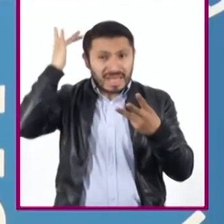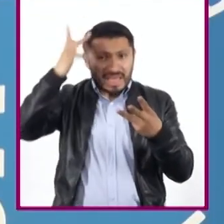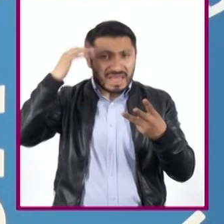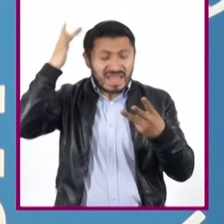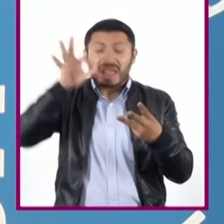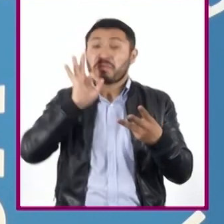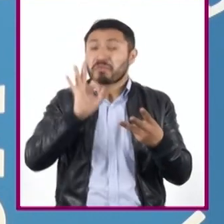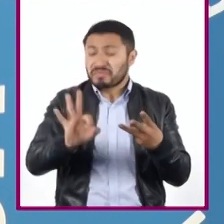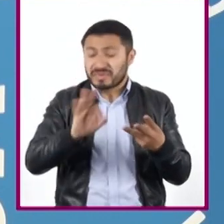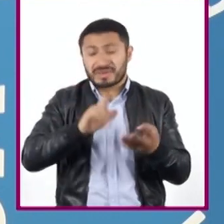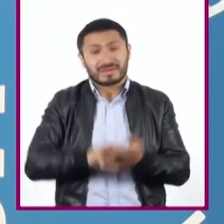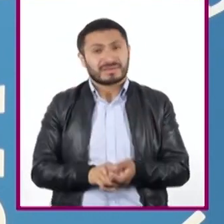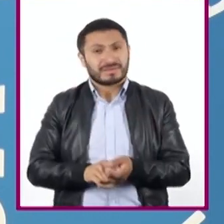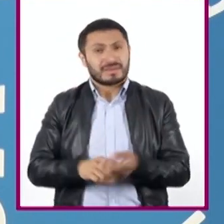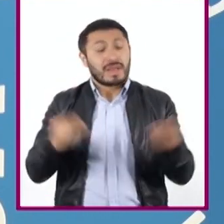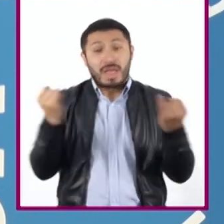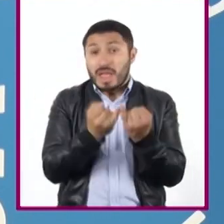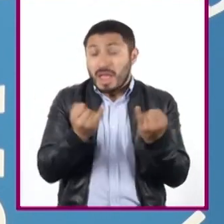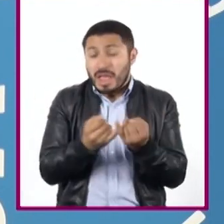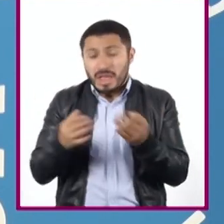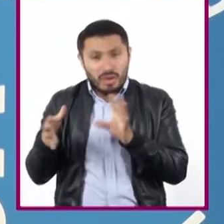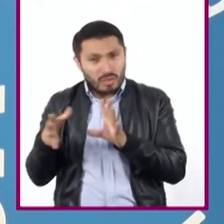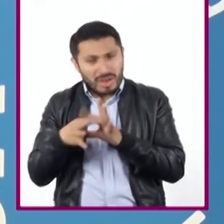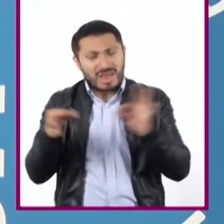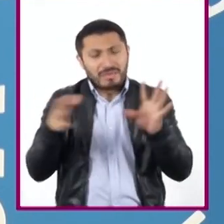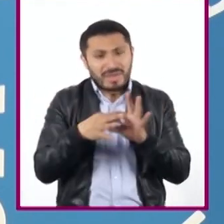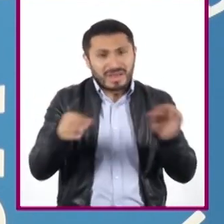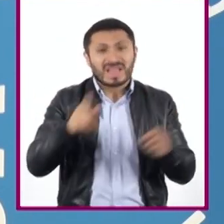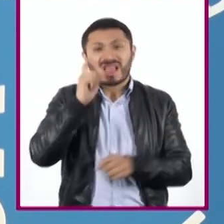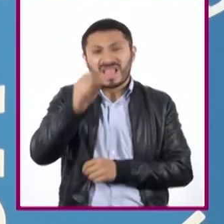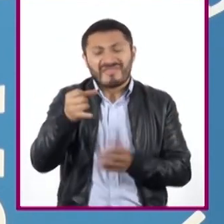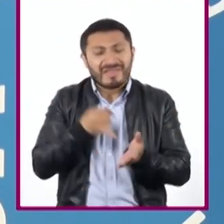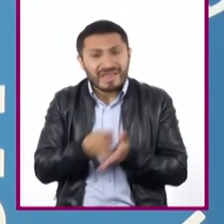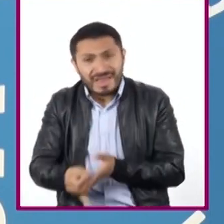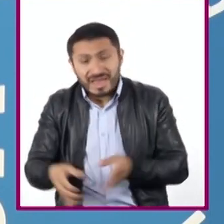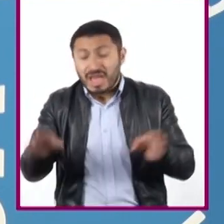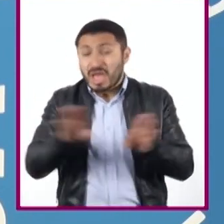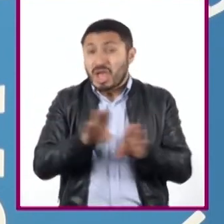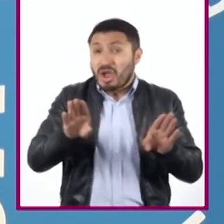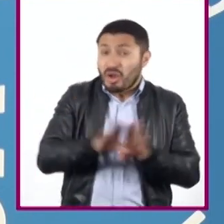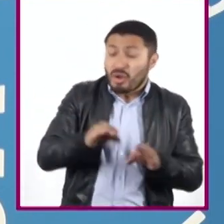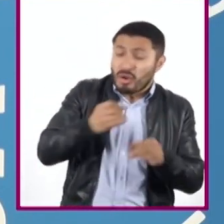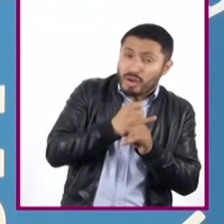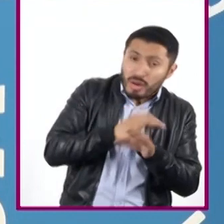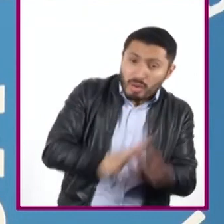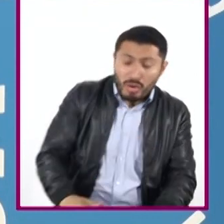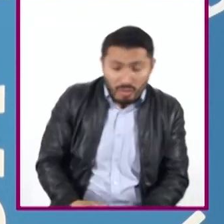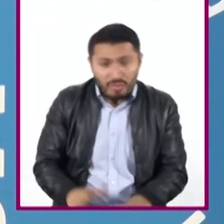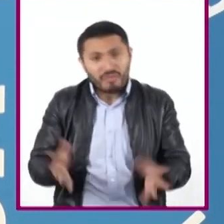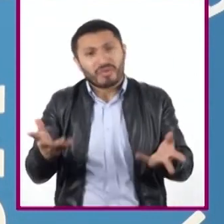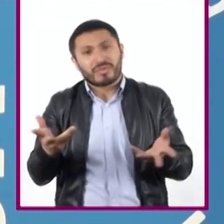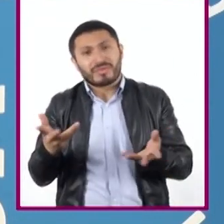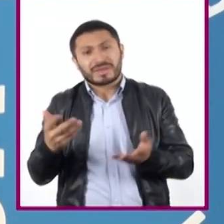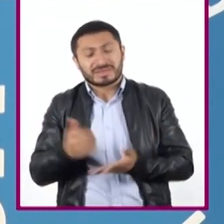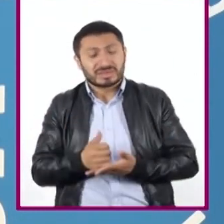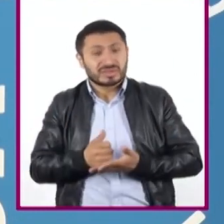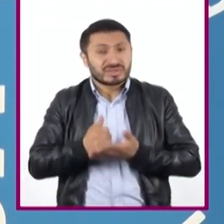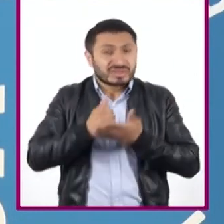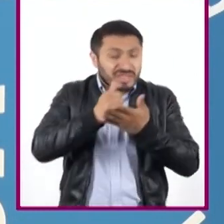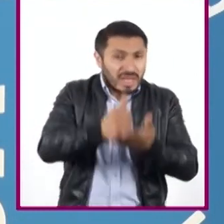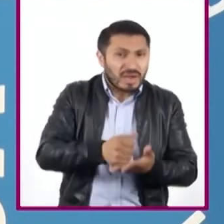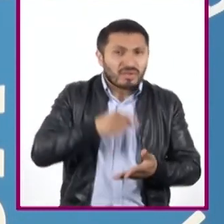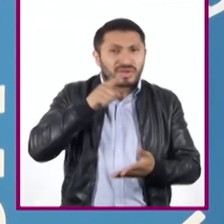Asimismo, se describió qué es la toma de decisiones y cómo la información y el análisis crítico contribuyen